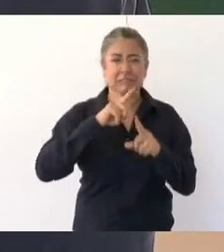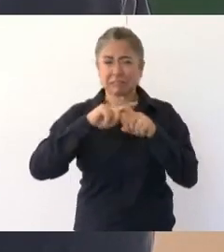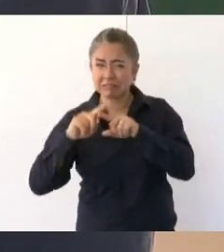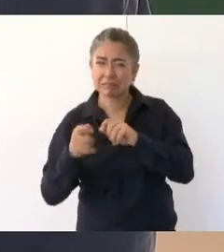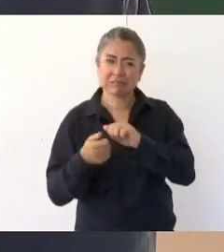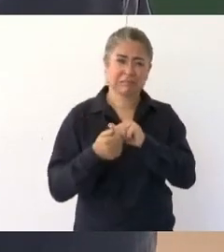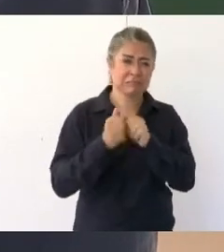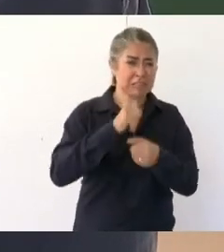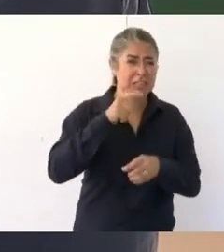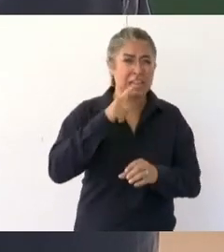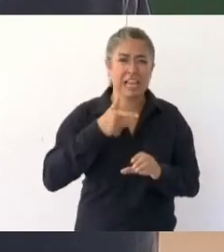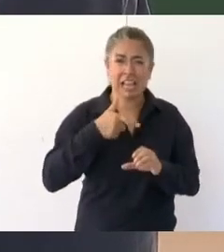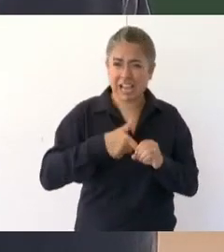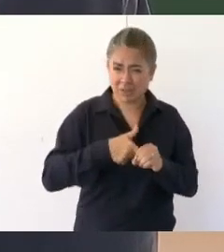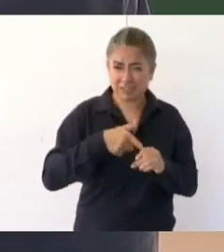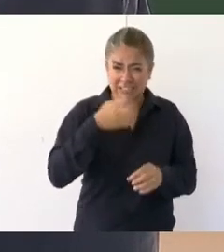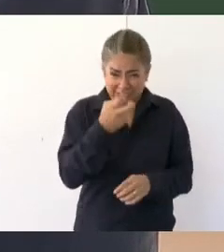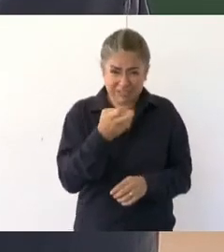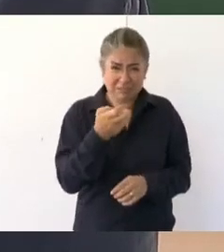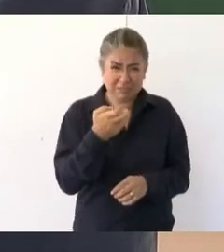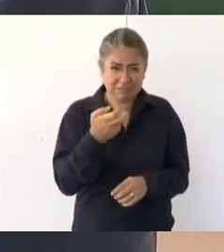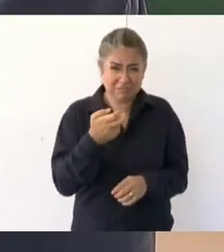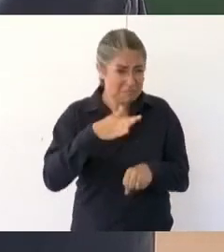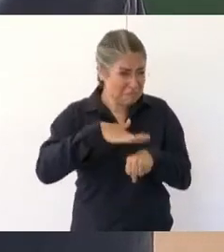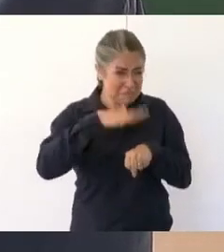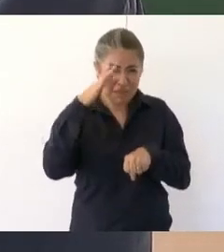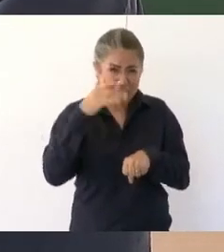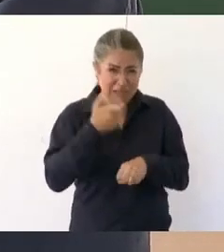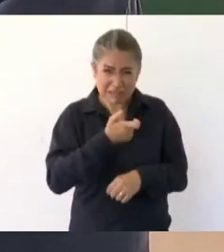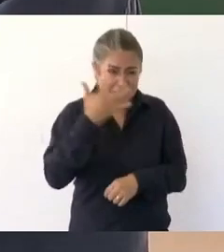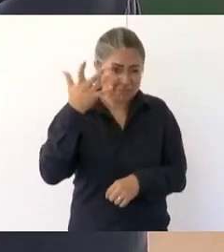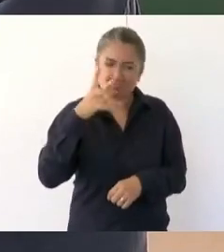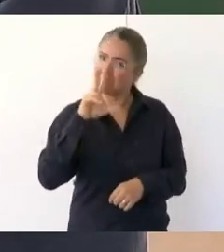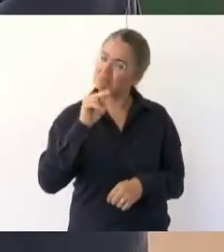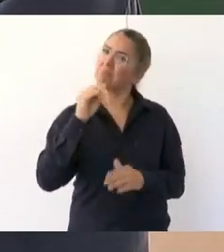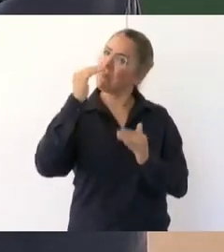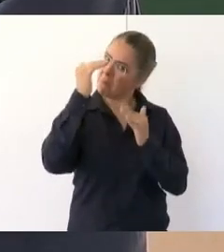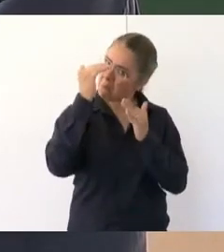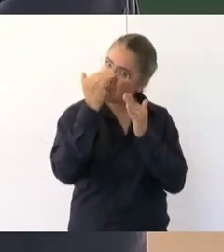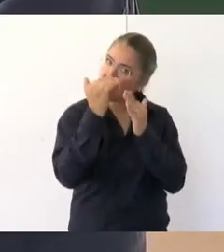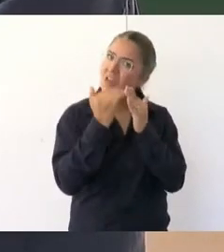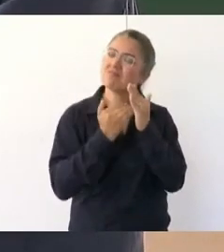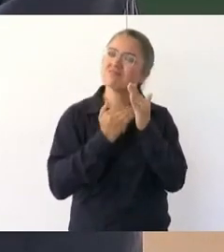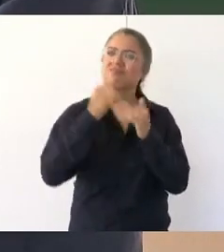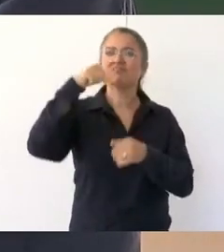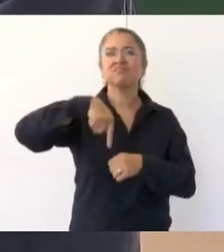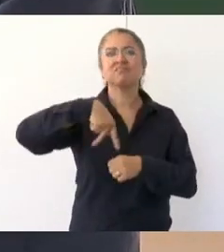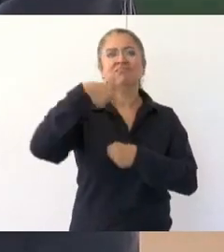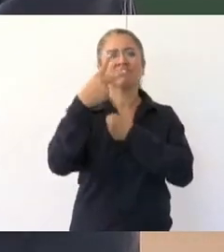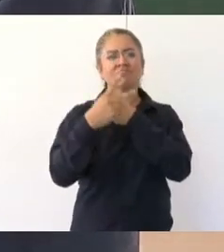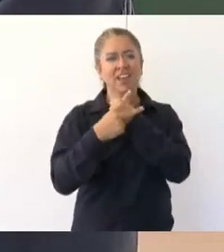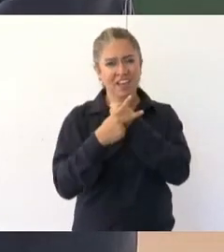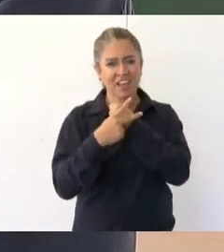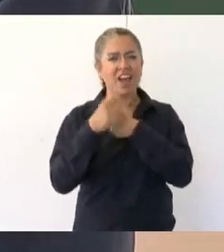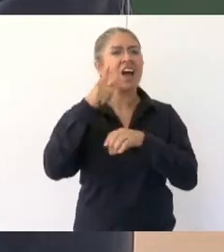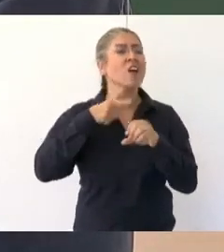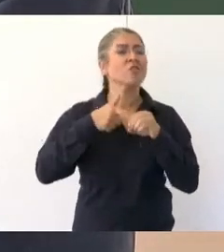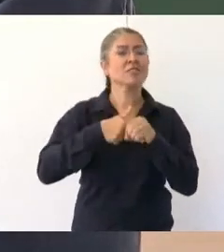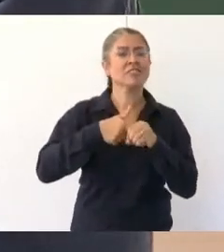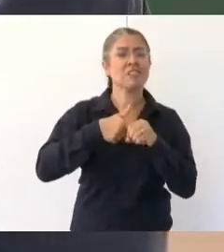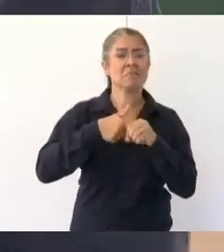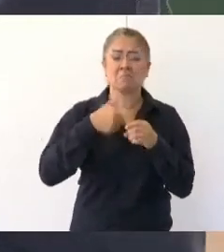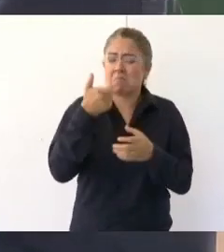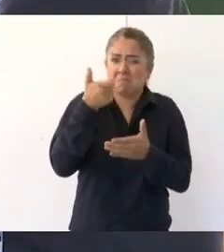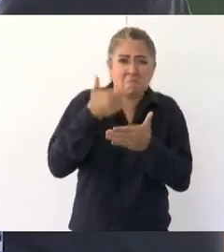Somos el país con las gasolinas más baratas. Cuesta menos